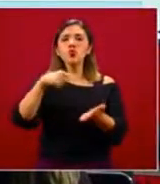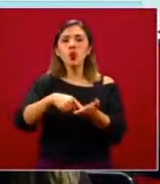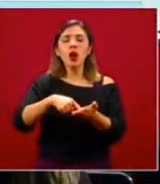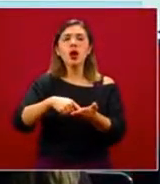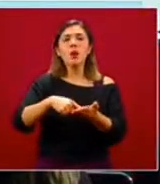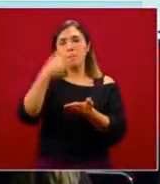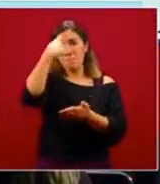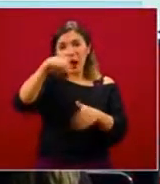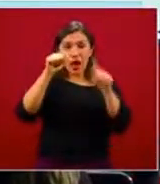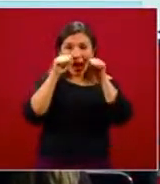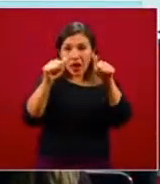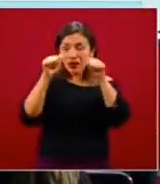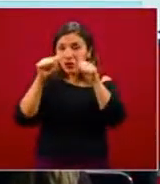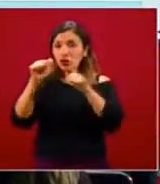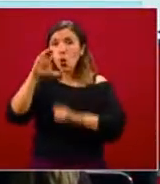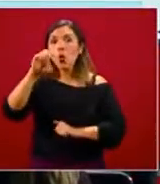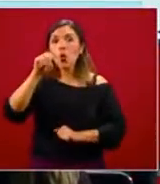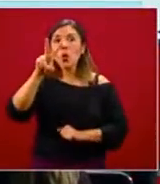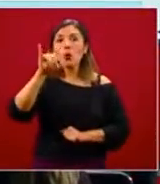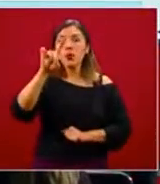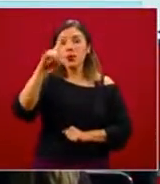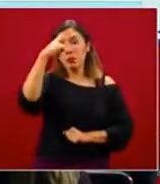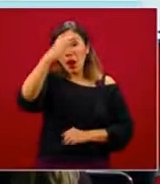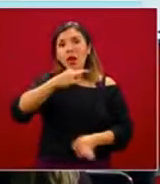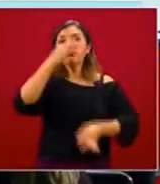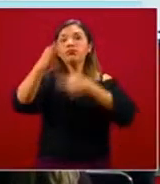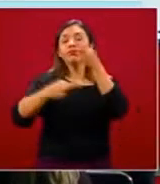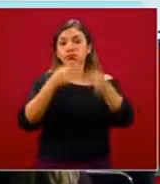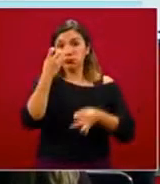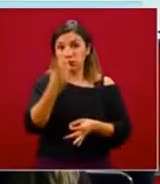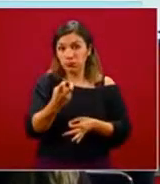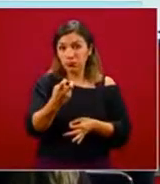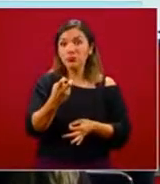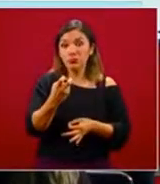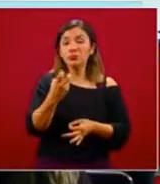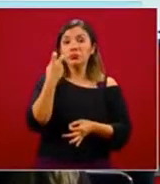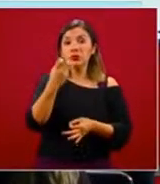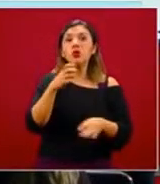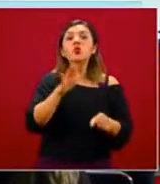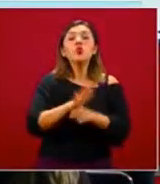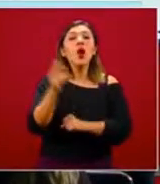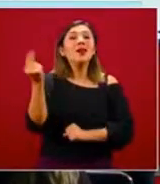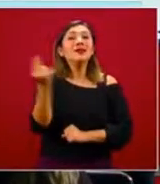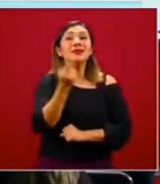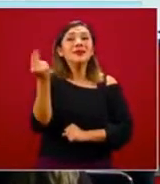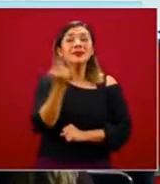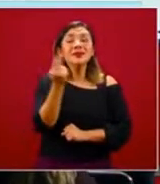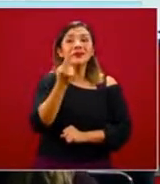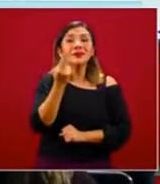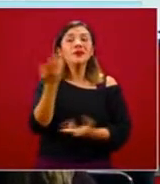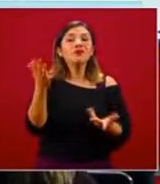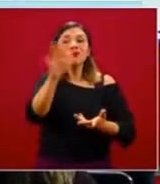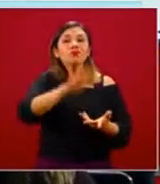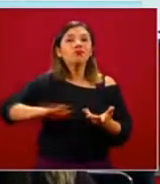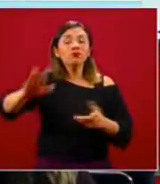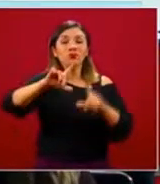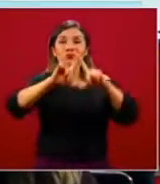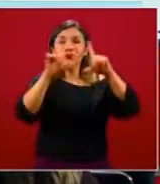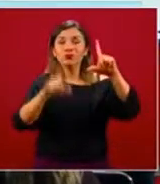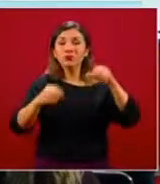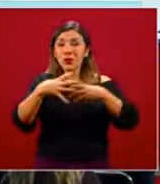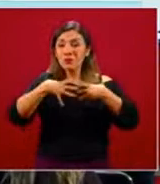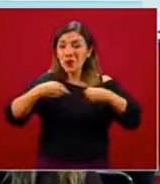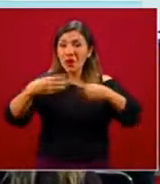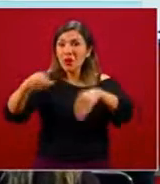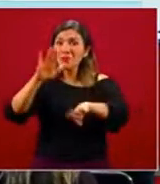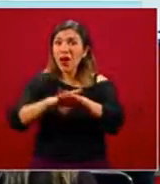COVID que están que pueden in notificar COVID a la units. red, y pues These vemos are the cómo en units función de that la can necesidad, a medida que la epidemia ha make